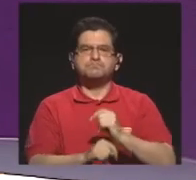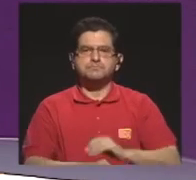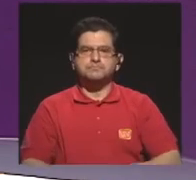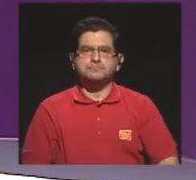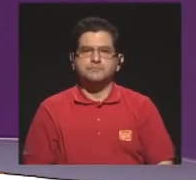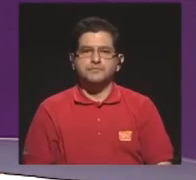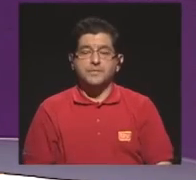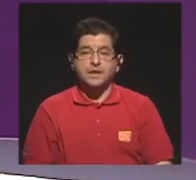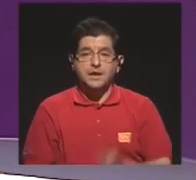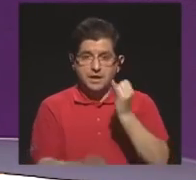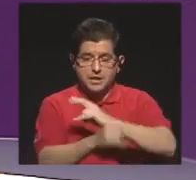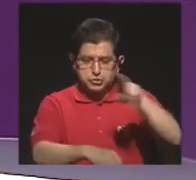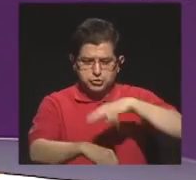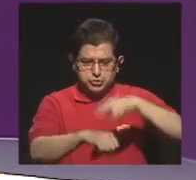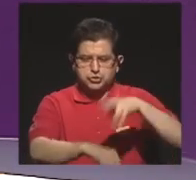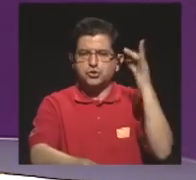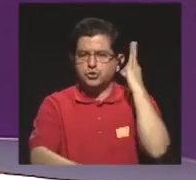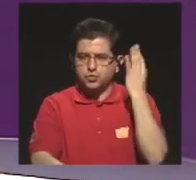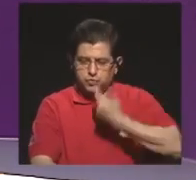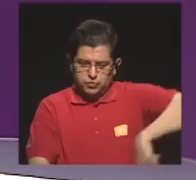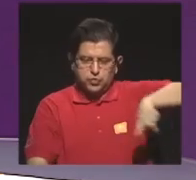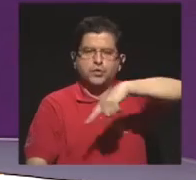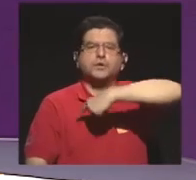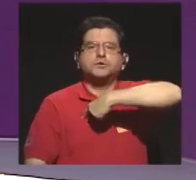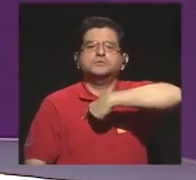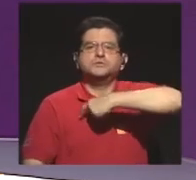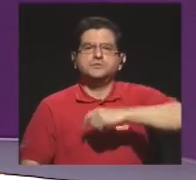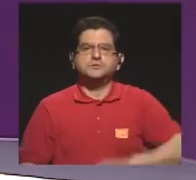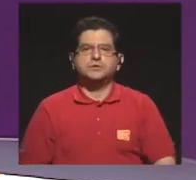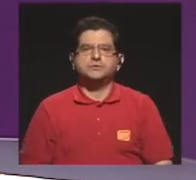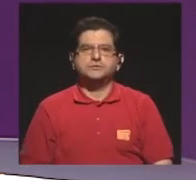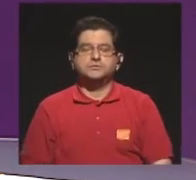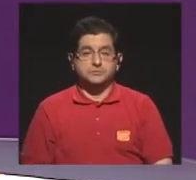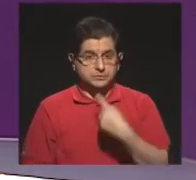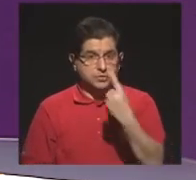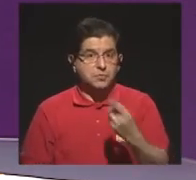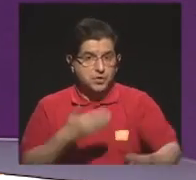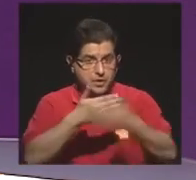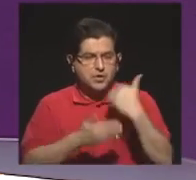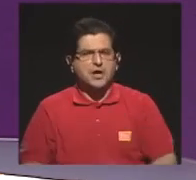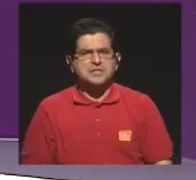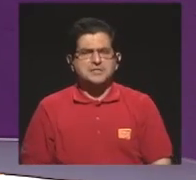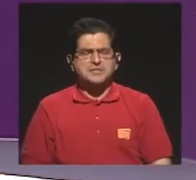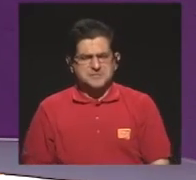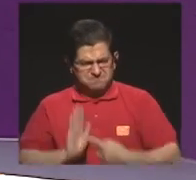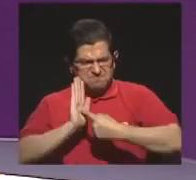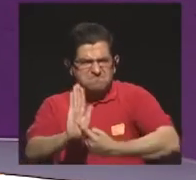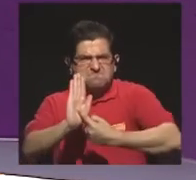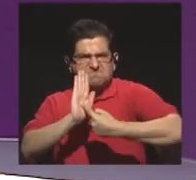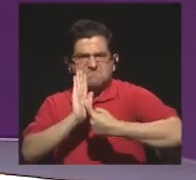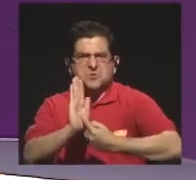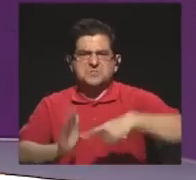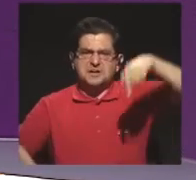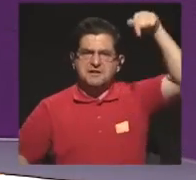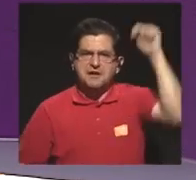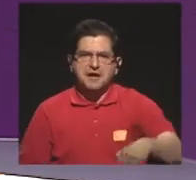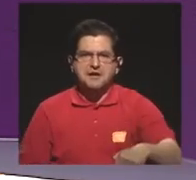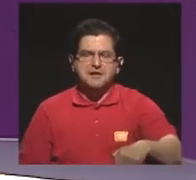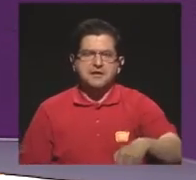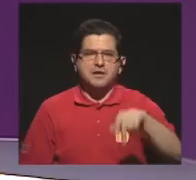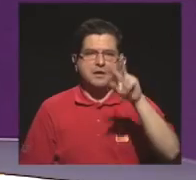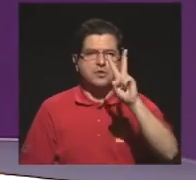sentido, como Instituto Nacional de las Mujeres, hemos sido, como le digo, vehementes evidenciando aquí a